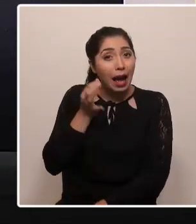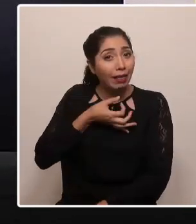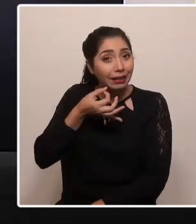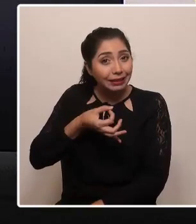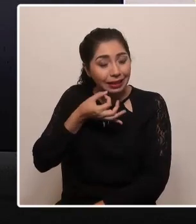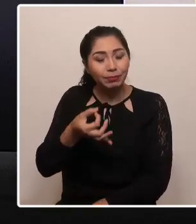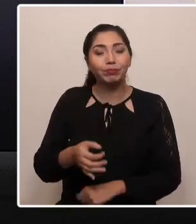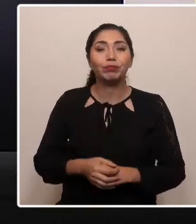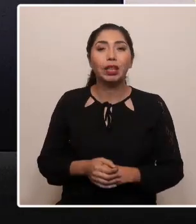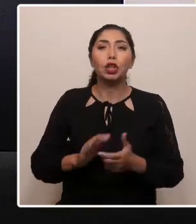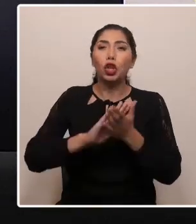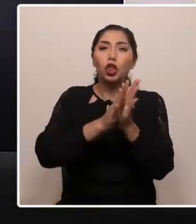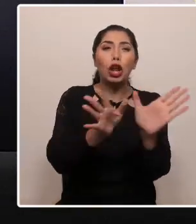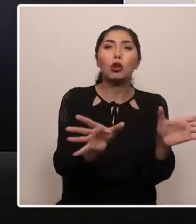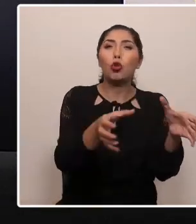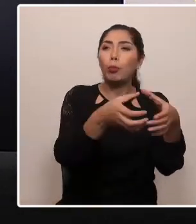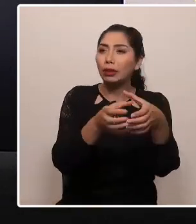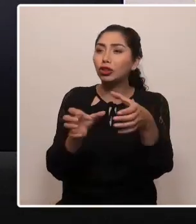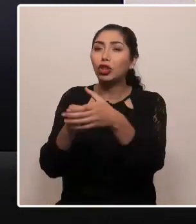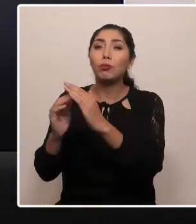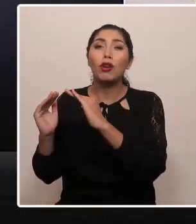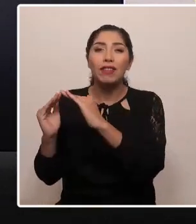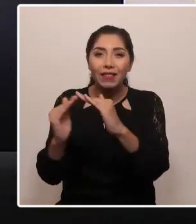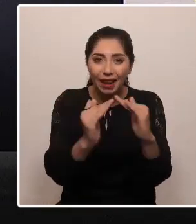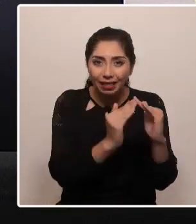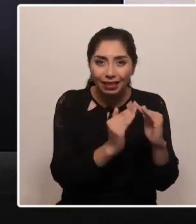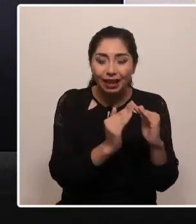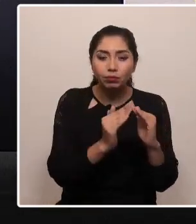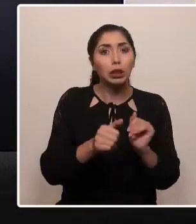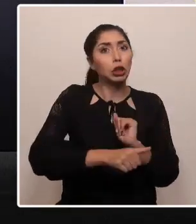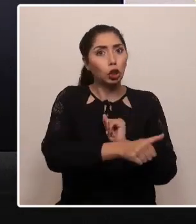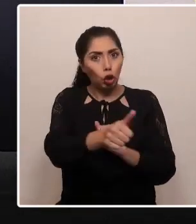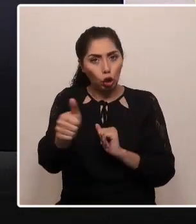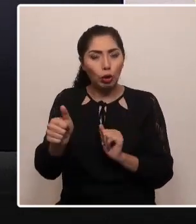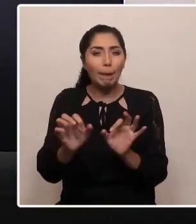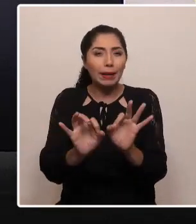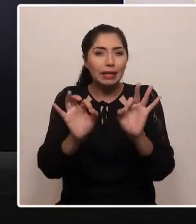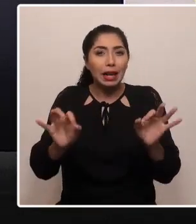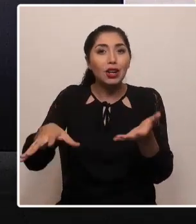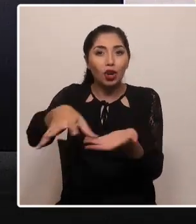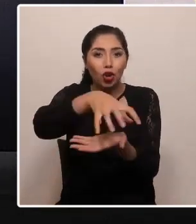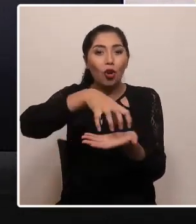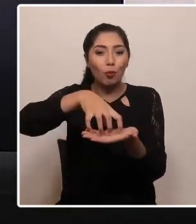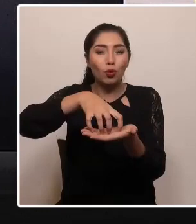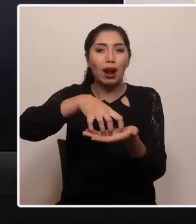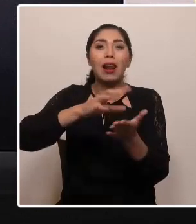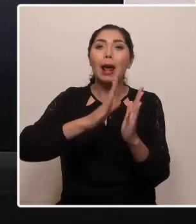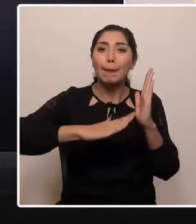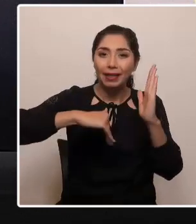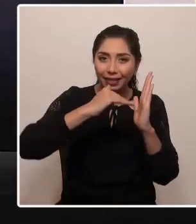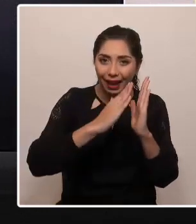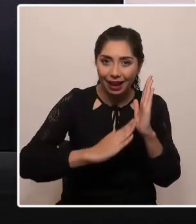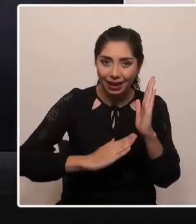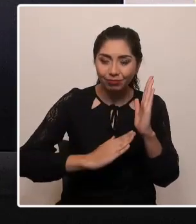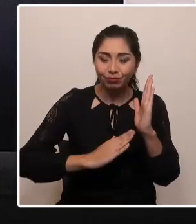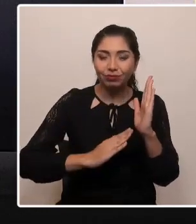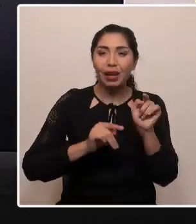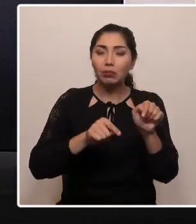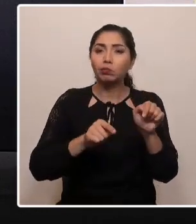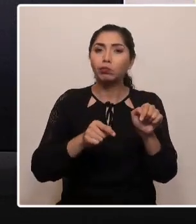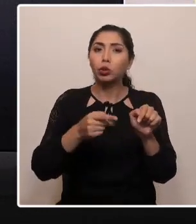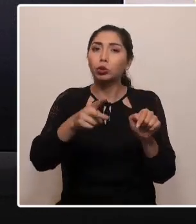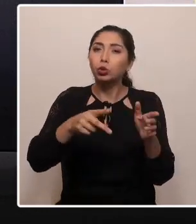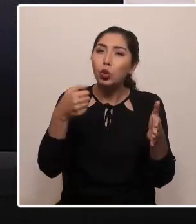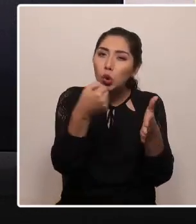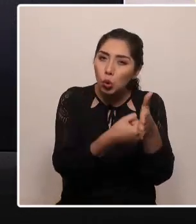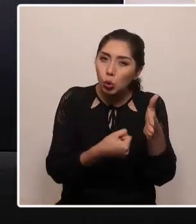la agrupación por la vivienda luchadora de mía y a todos quienes firmaron, especialmente a la comuna donde yo provengo, La Pintana, a esa lucha